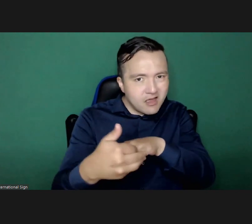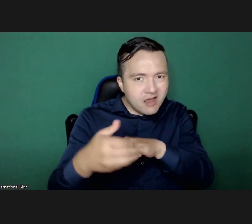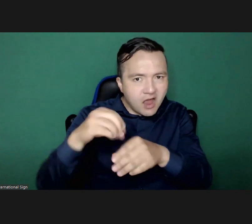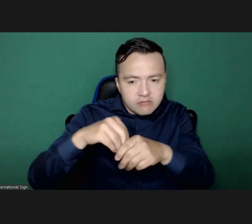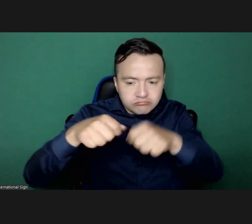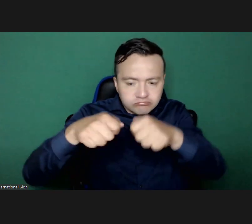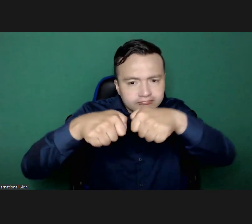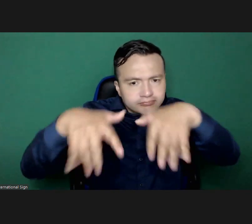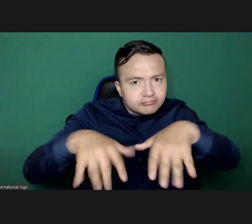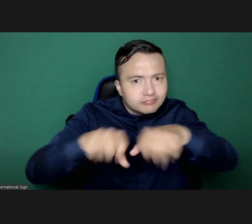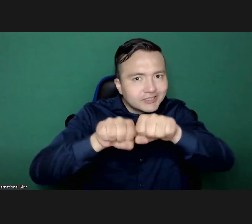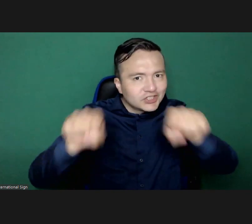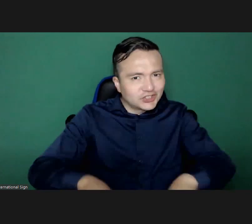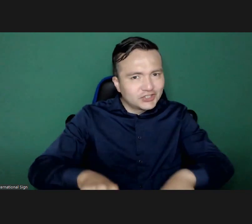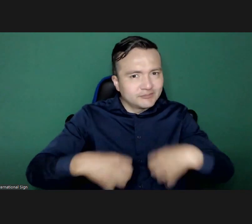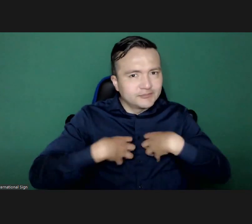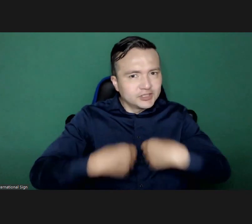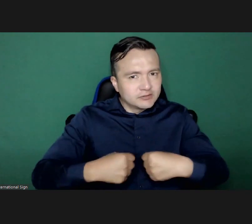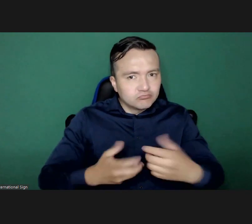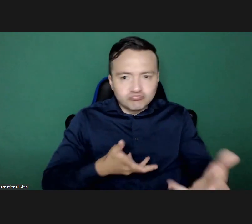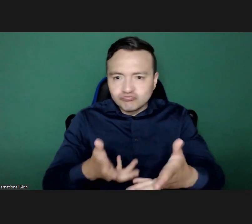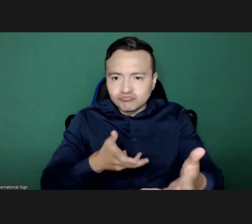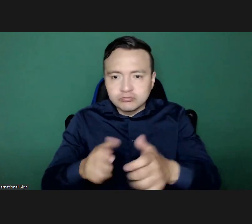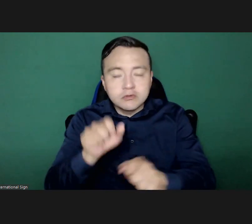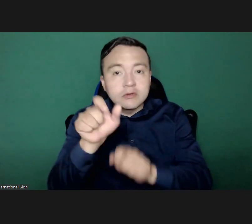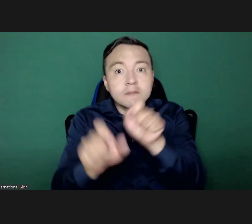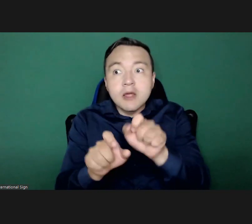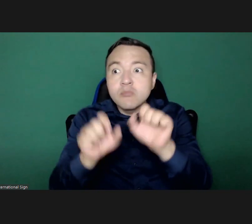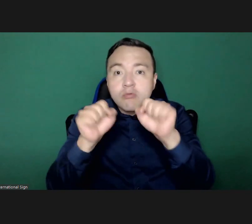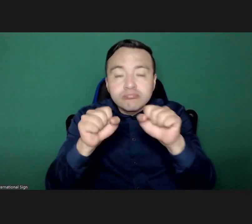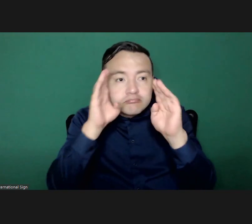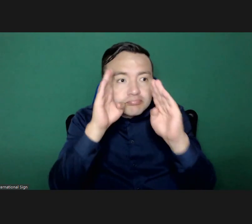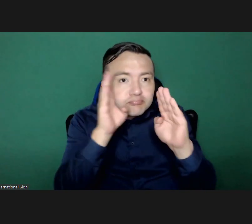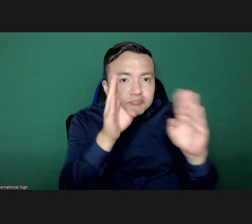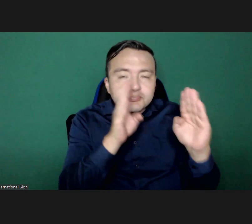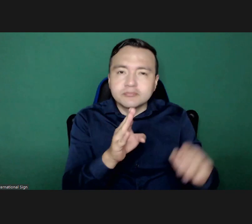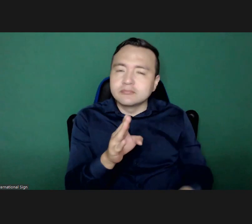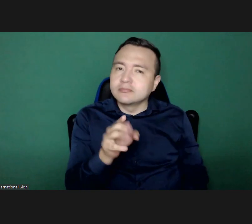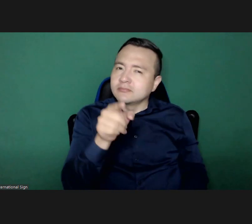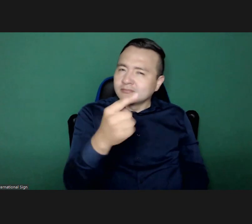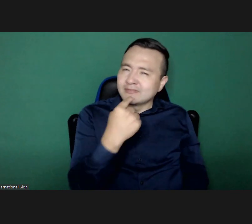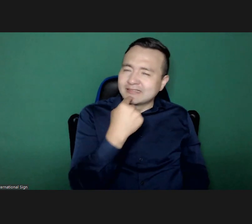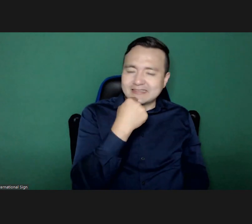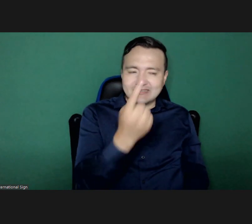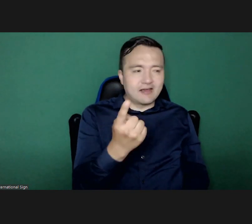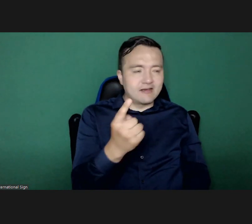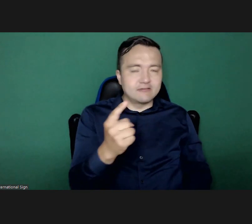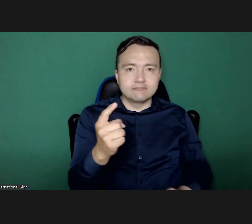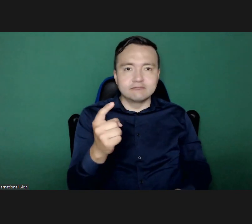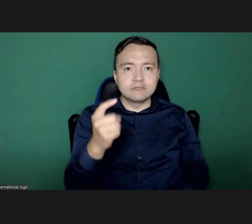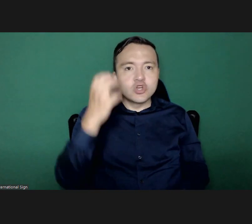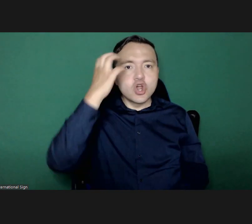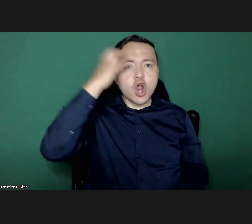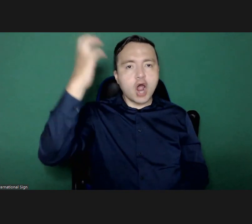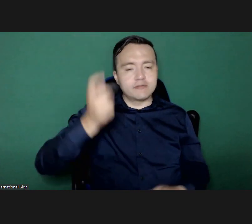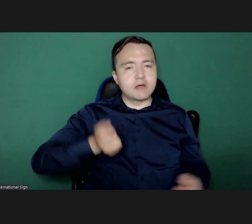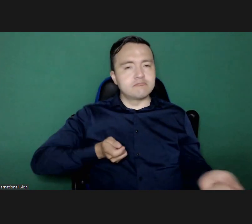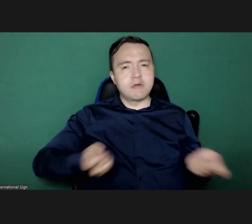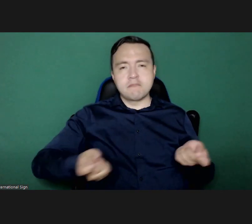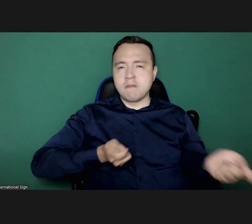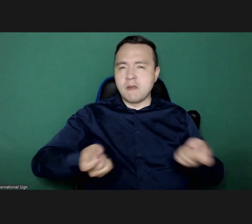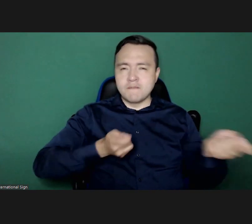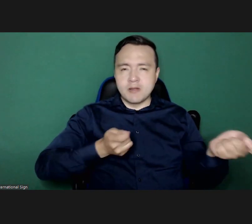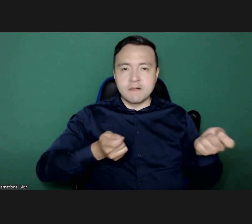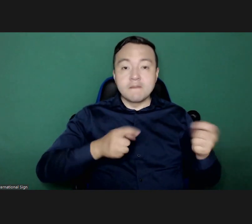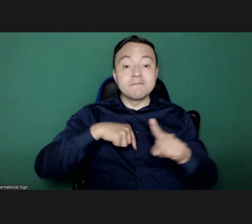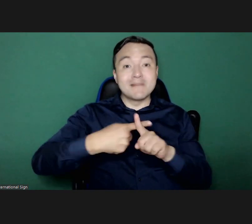las NTs. Me encantó lo que dijo usted sobre gobernanza, la comisión multisectorial, la